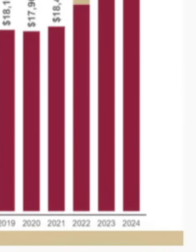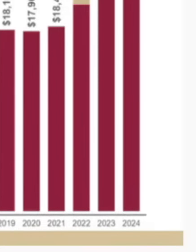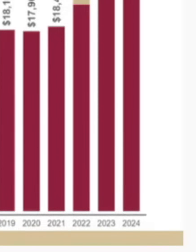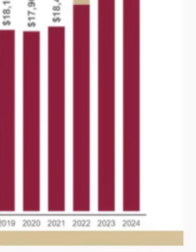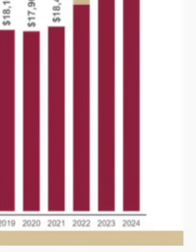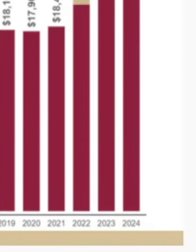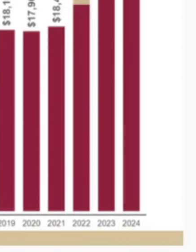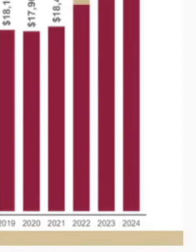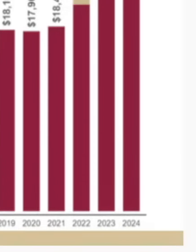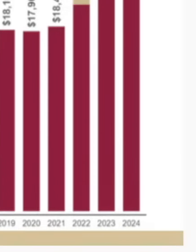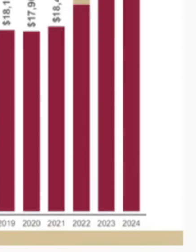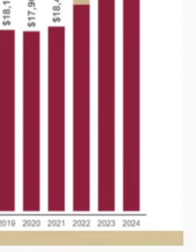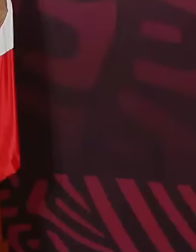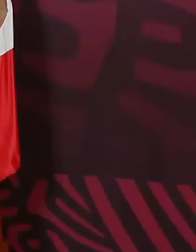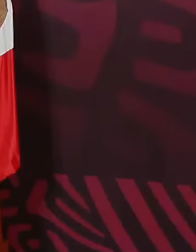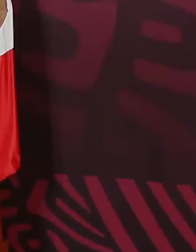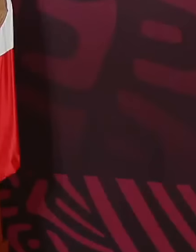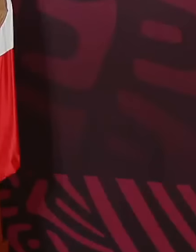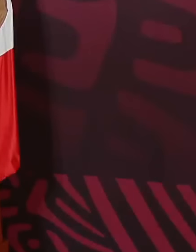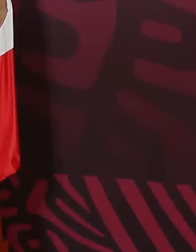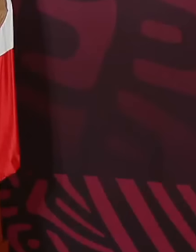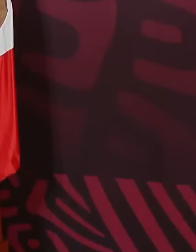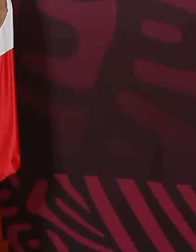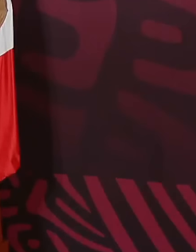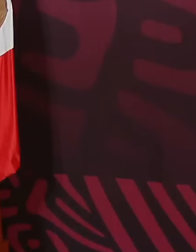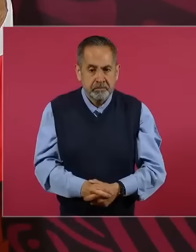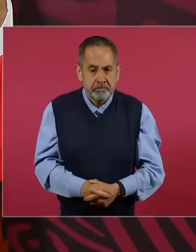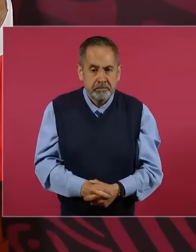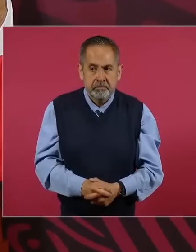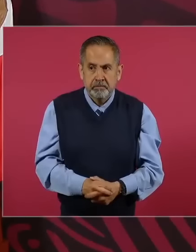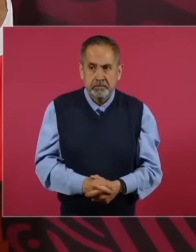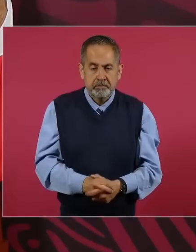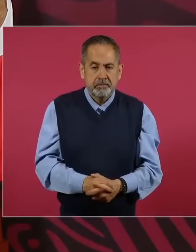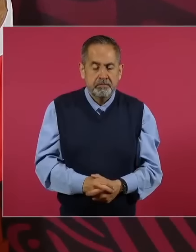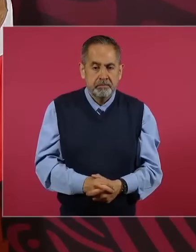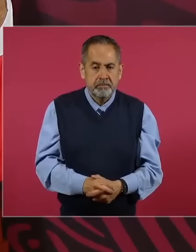reactiva la economía, genera empleos,